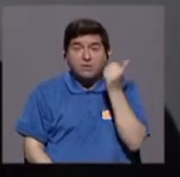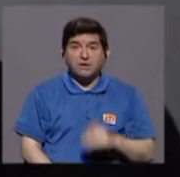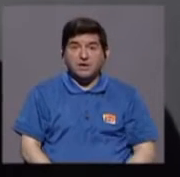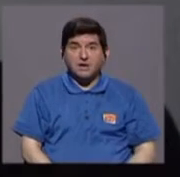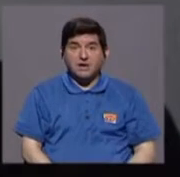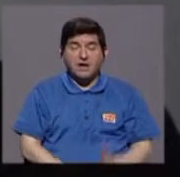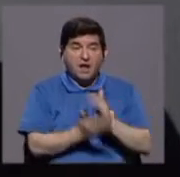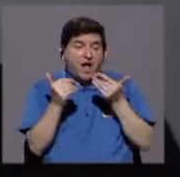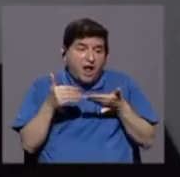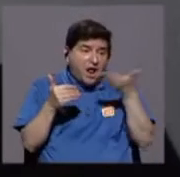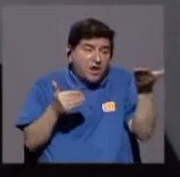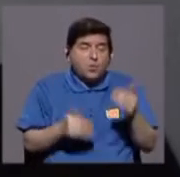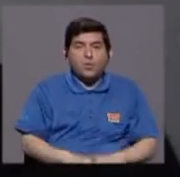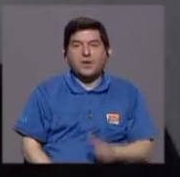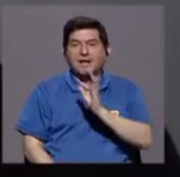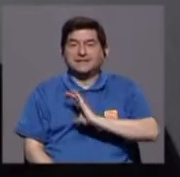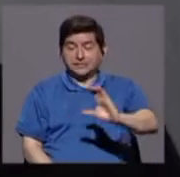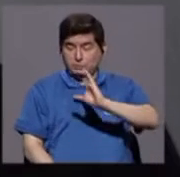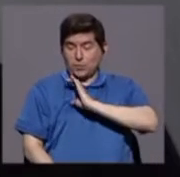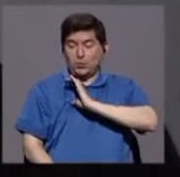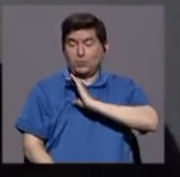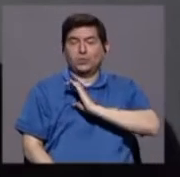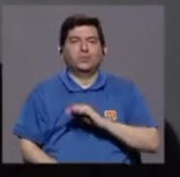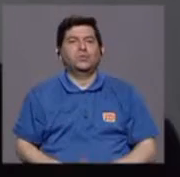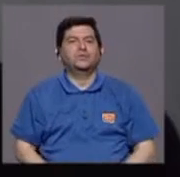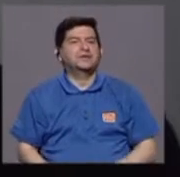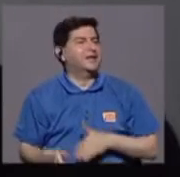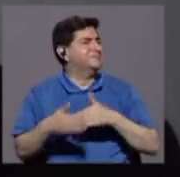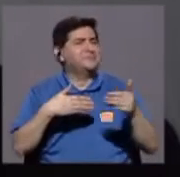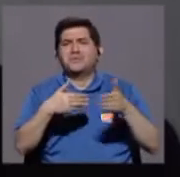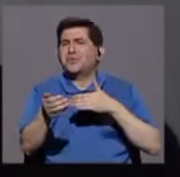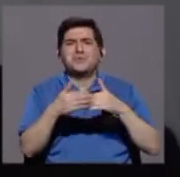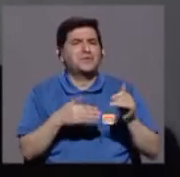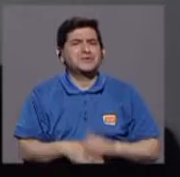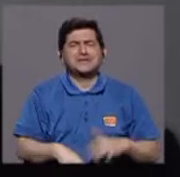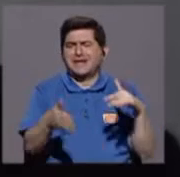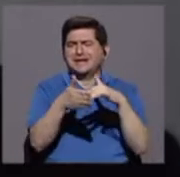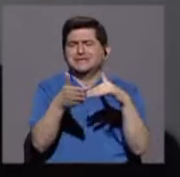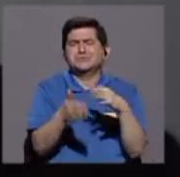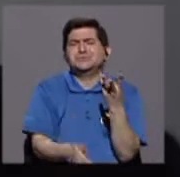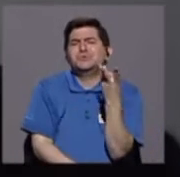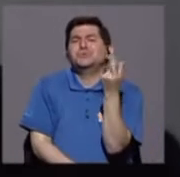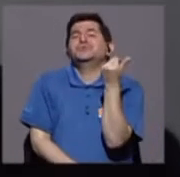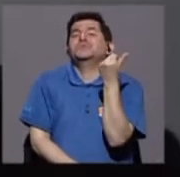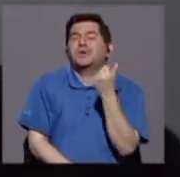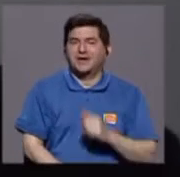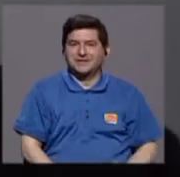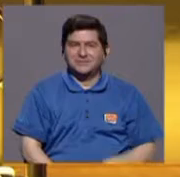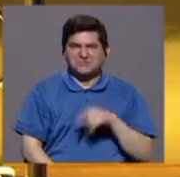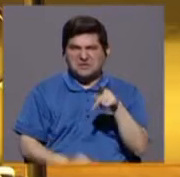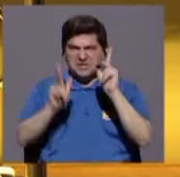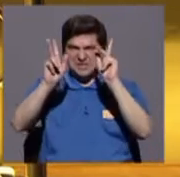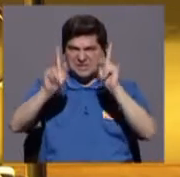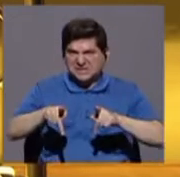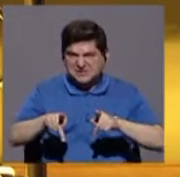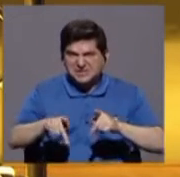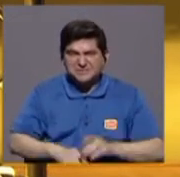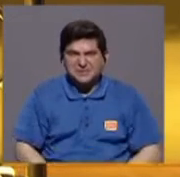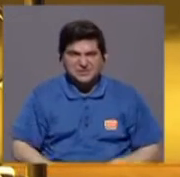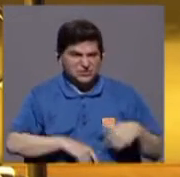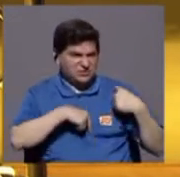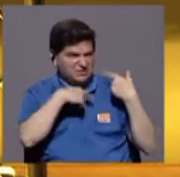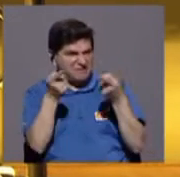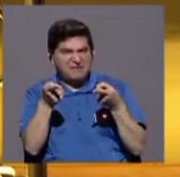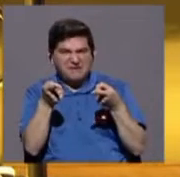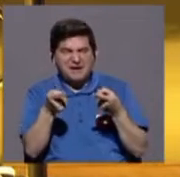hay algunos elementos de conducta, independientemente de su nivel de formación académica, que conducen